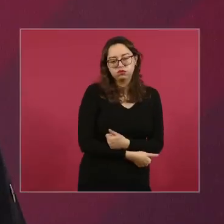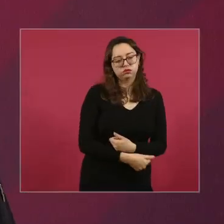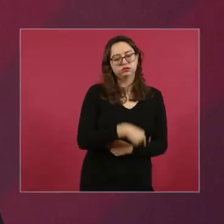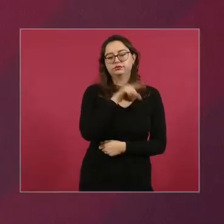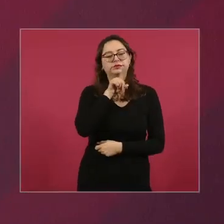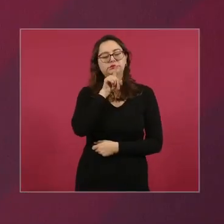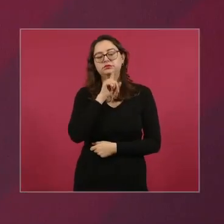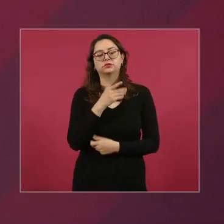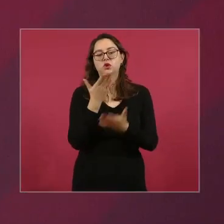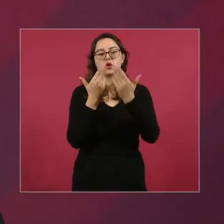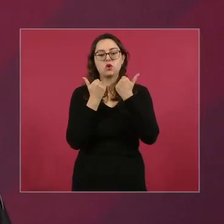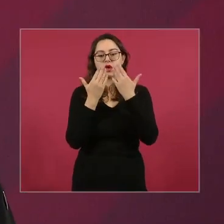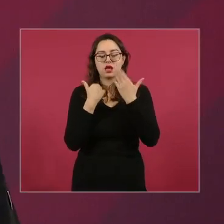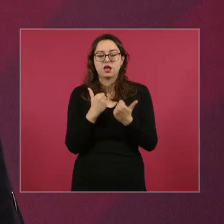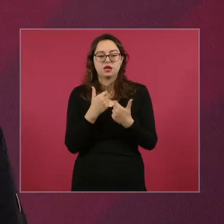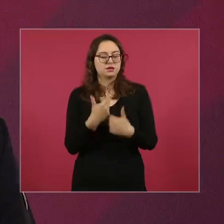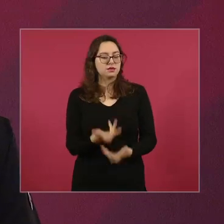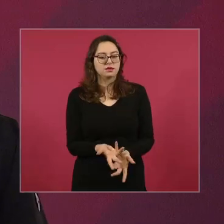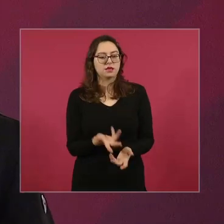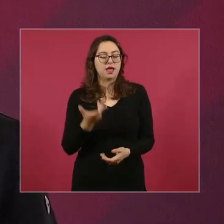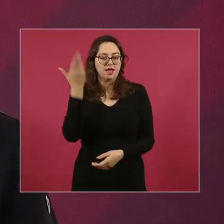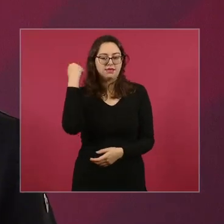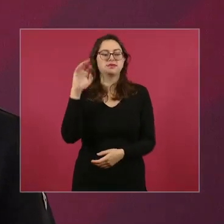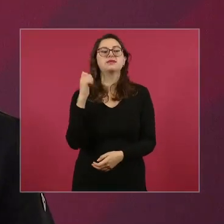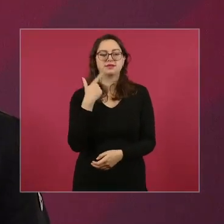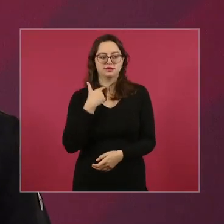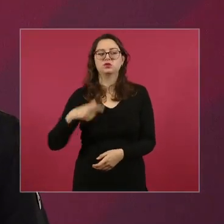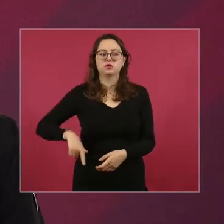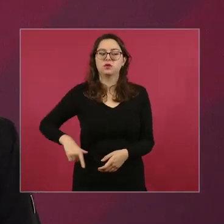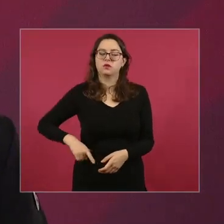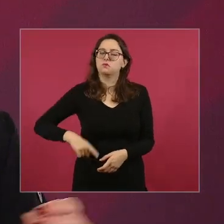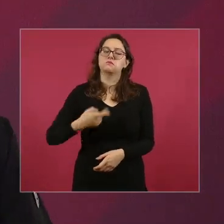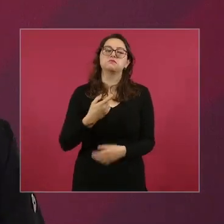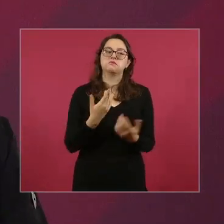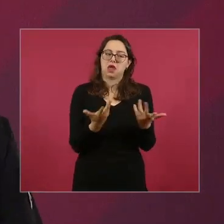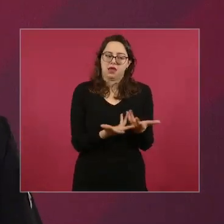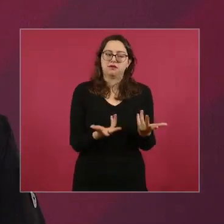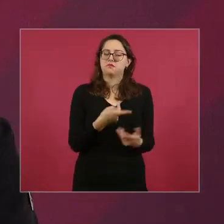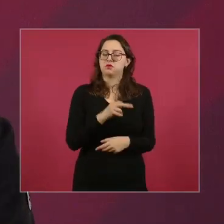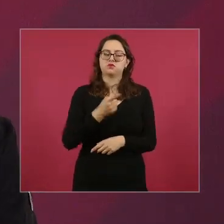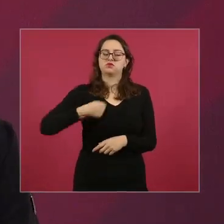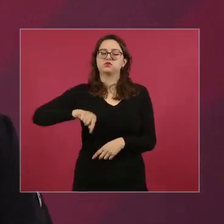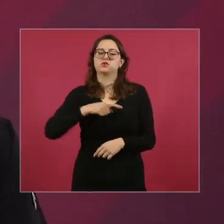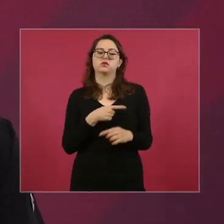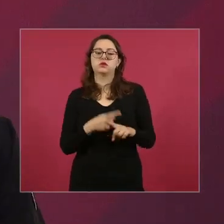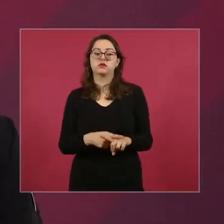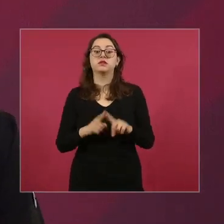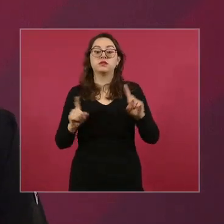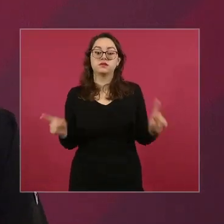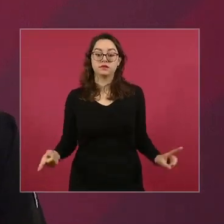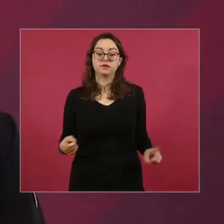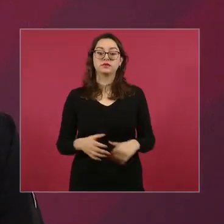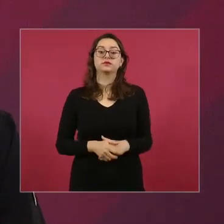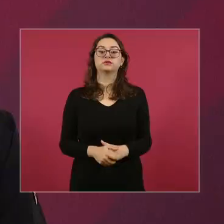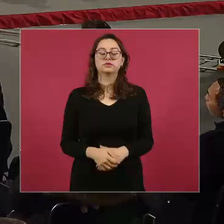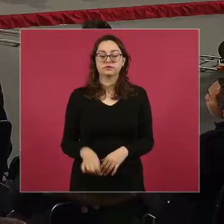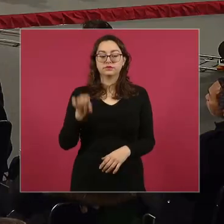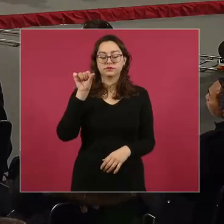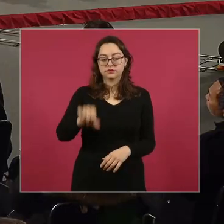Con esto vamos a concluir la sección del día de hoy porque les vamos a mostrar un claro ejemplo